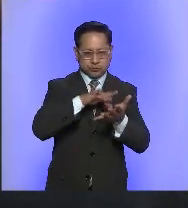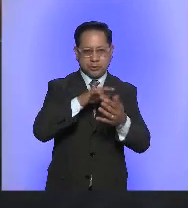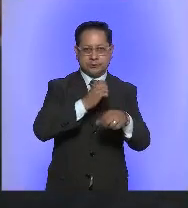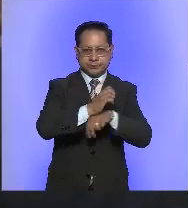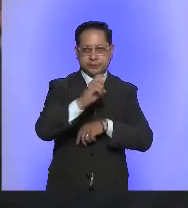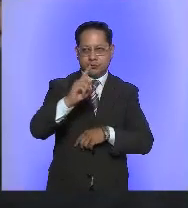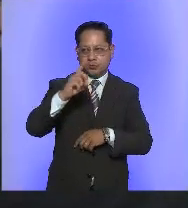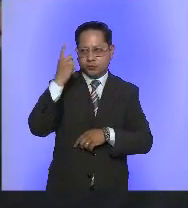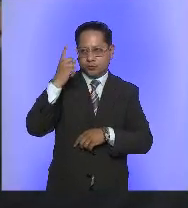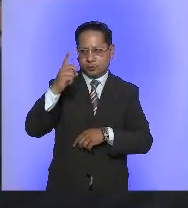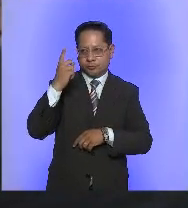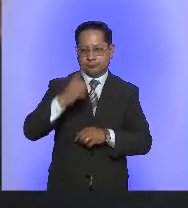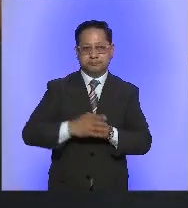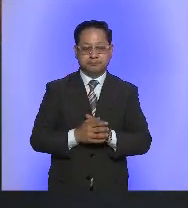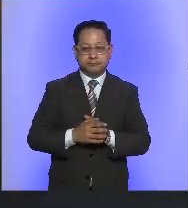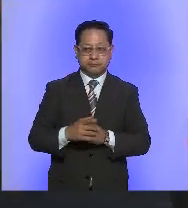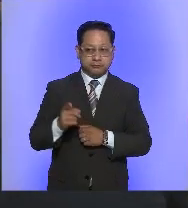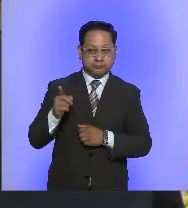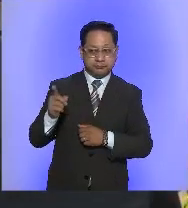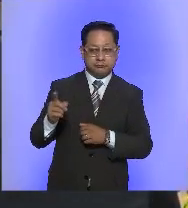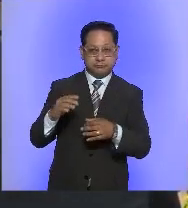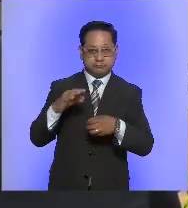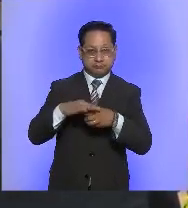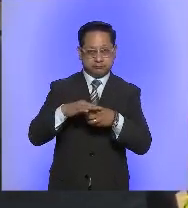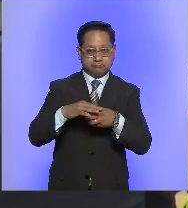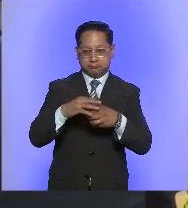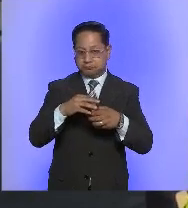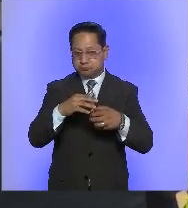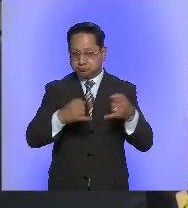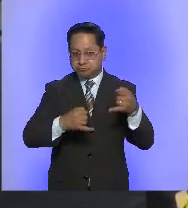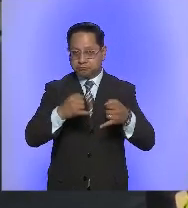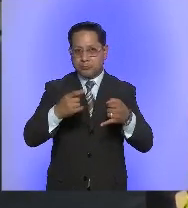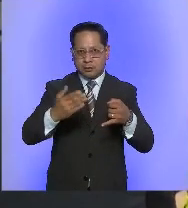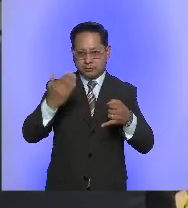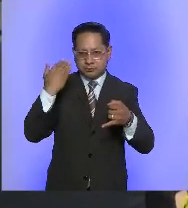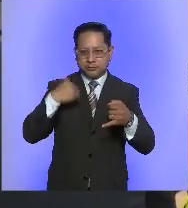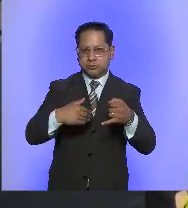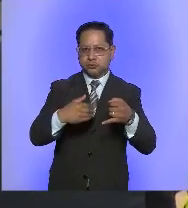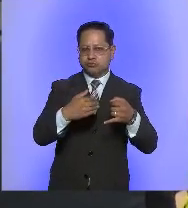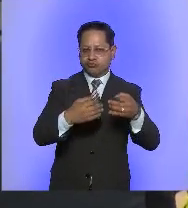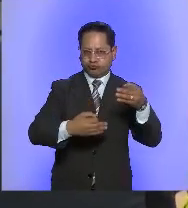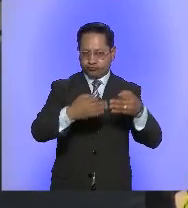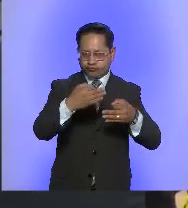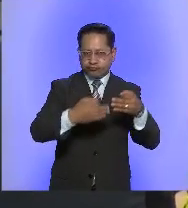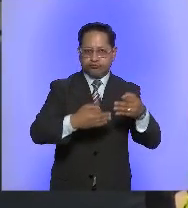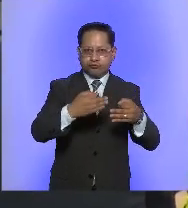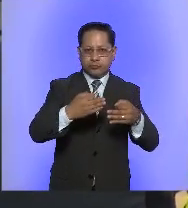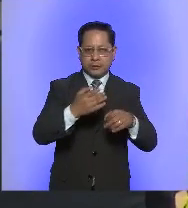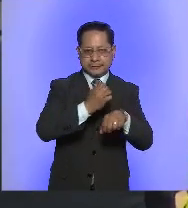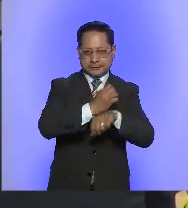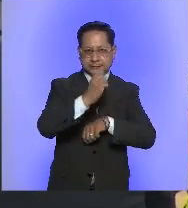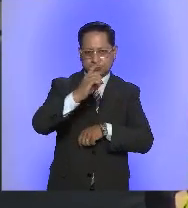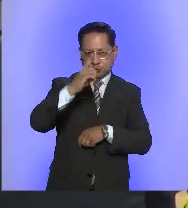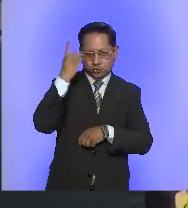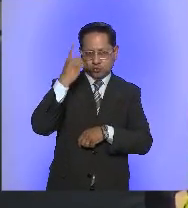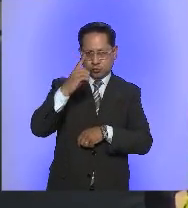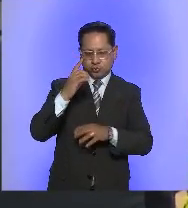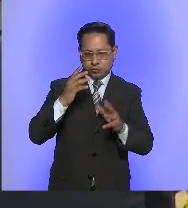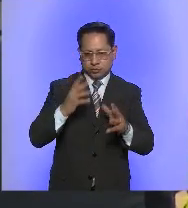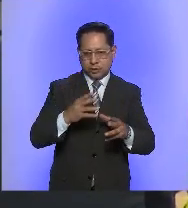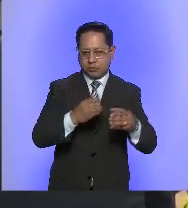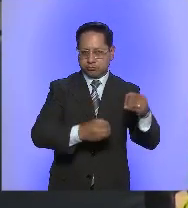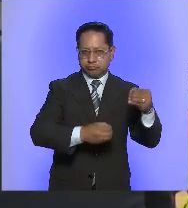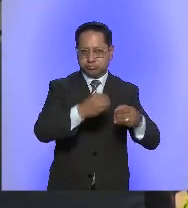electoral judicial, fue magistrado electoral del Tribunal Electoral del Estado de Durango. Durante ese tiempo asumió